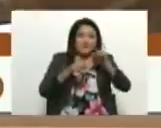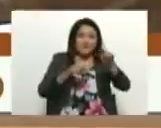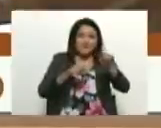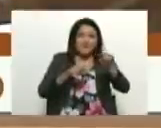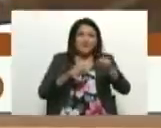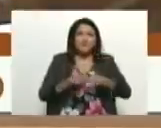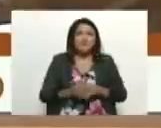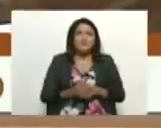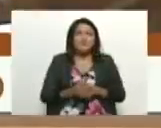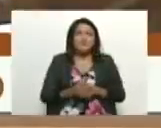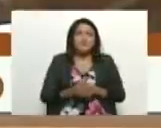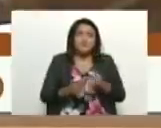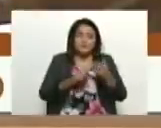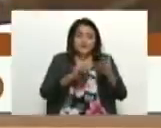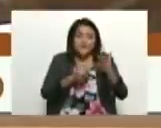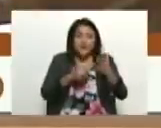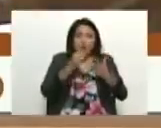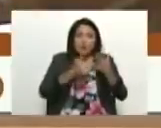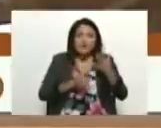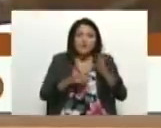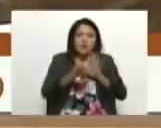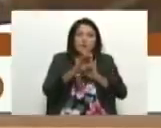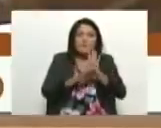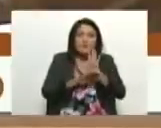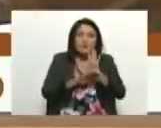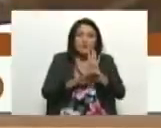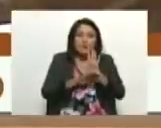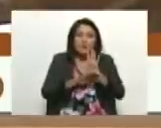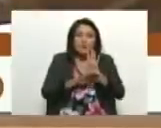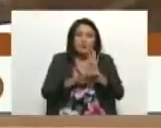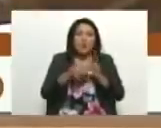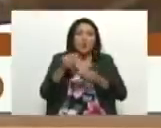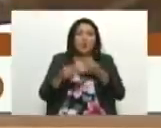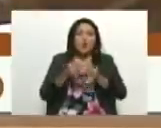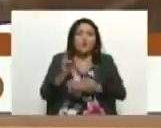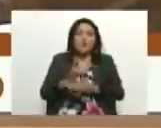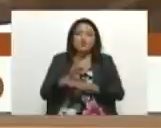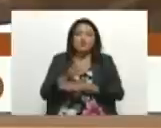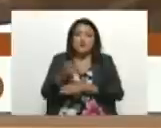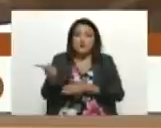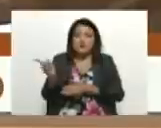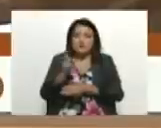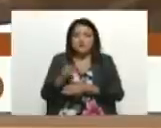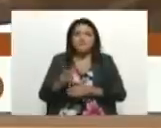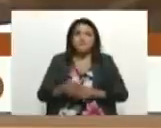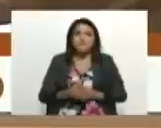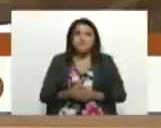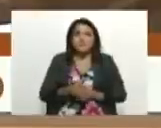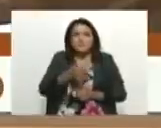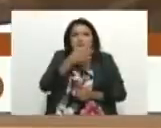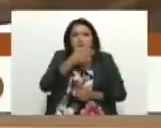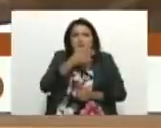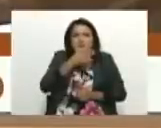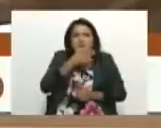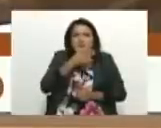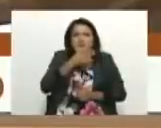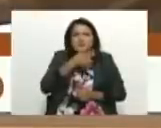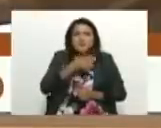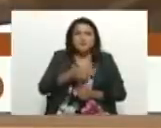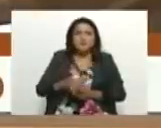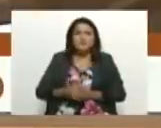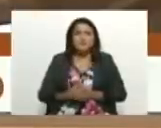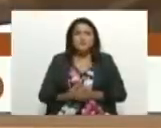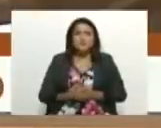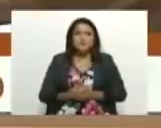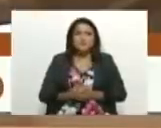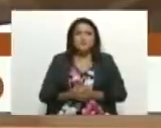en su último capítulo cuál debe ser el destino de los bienes. Y es muy sencillo. El destino de los bienes tiene que ser el